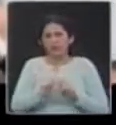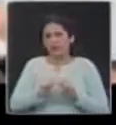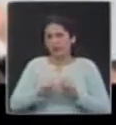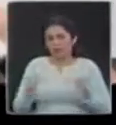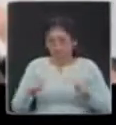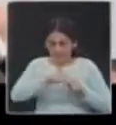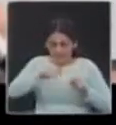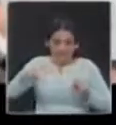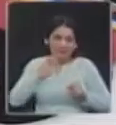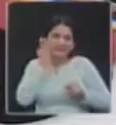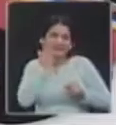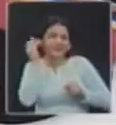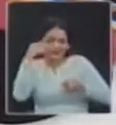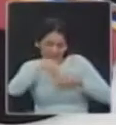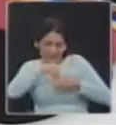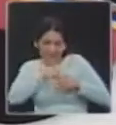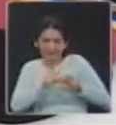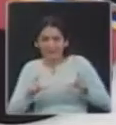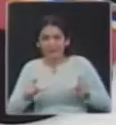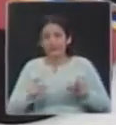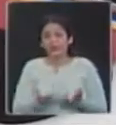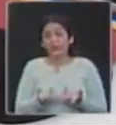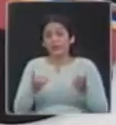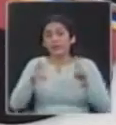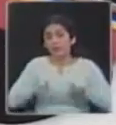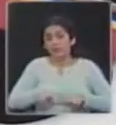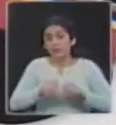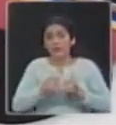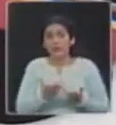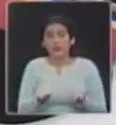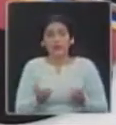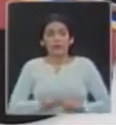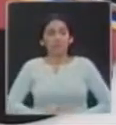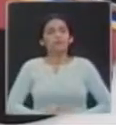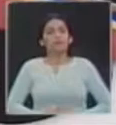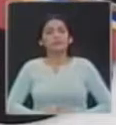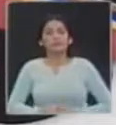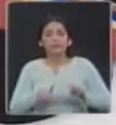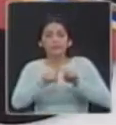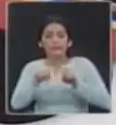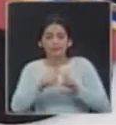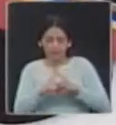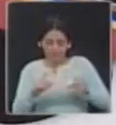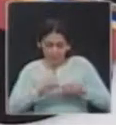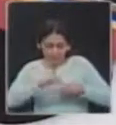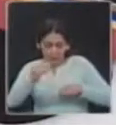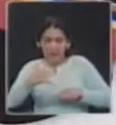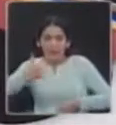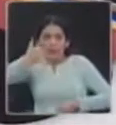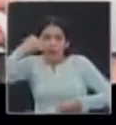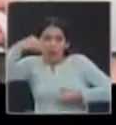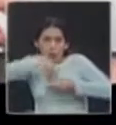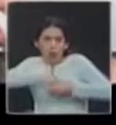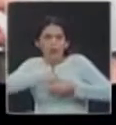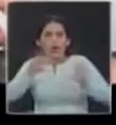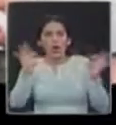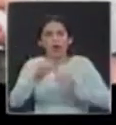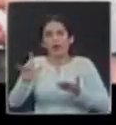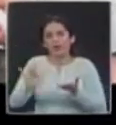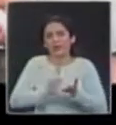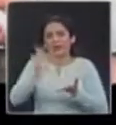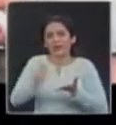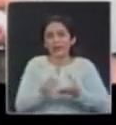para el maquillaje. Tenemos una pequeña línea tecnológica que son porta iPads, porta tablets, para